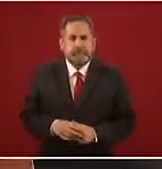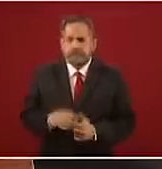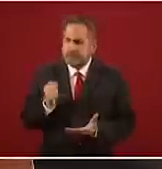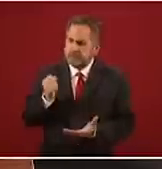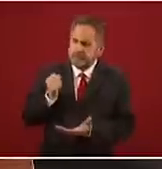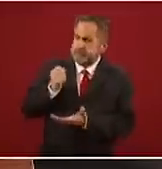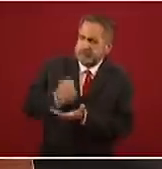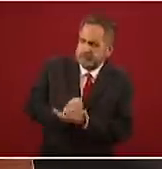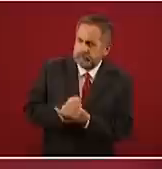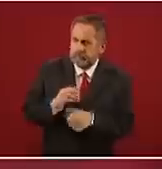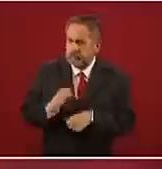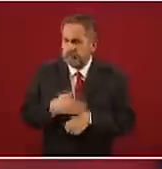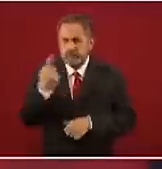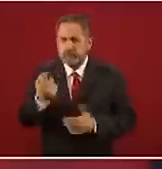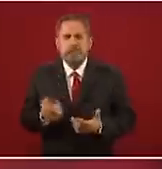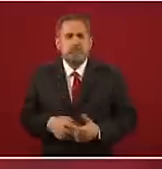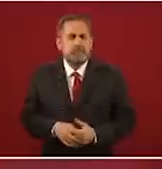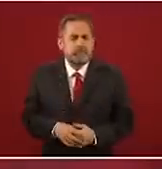imponer las cosas?